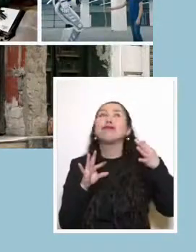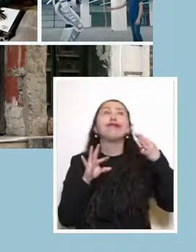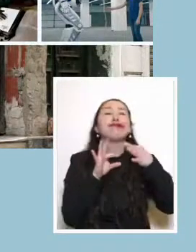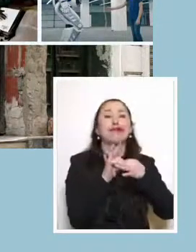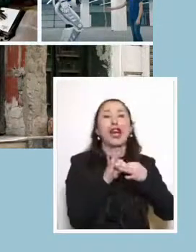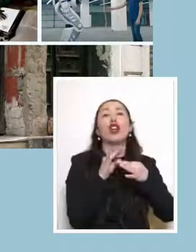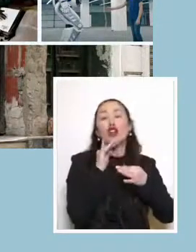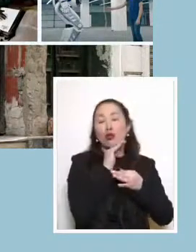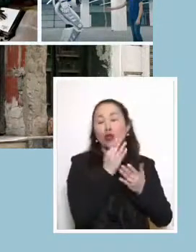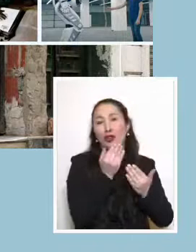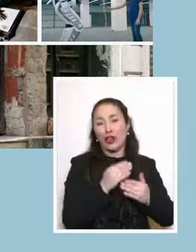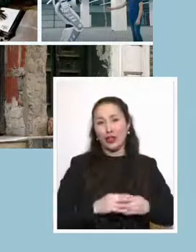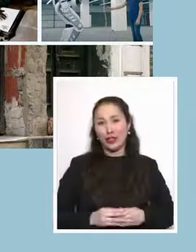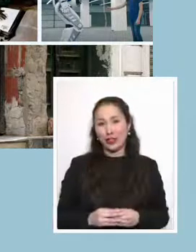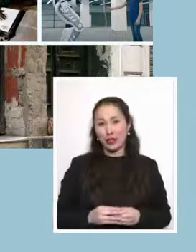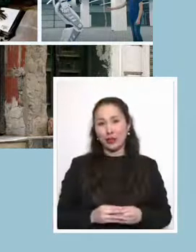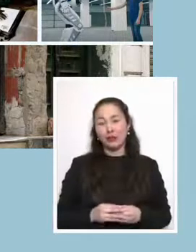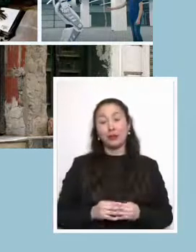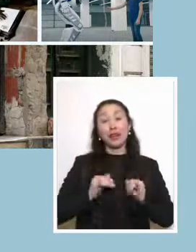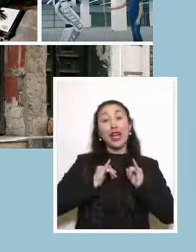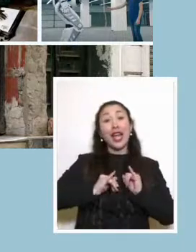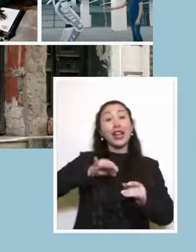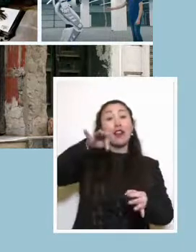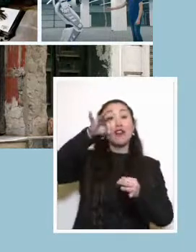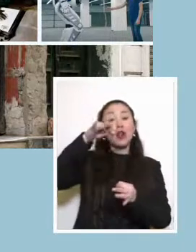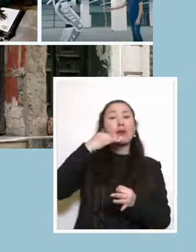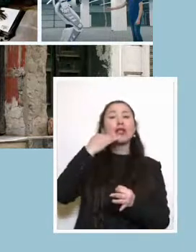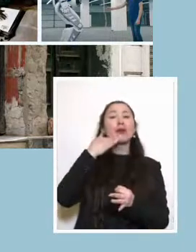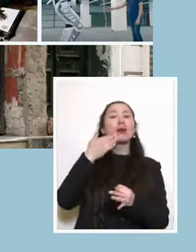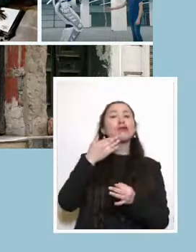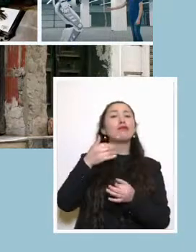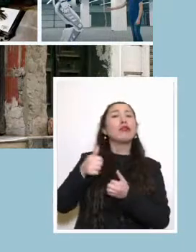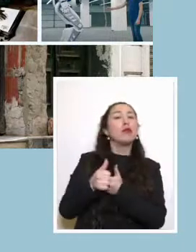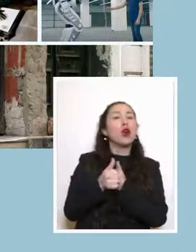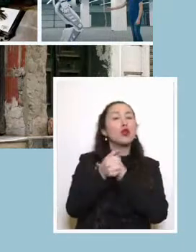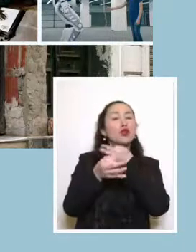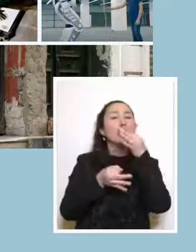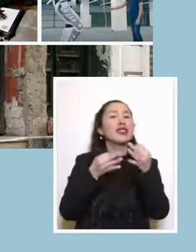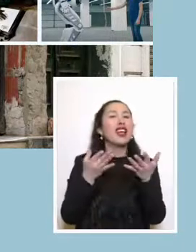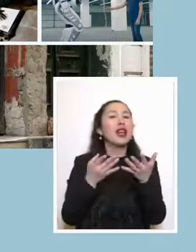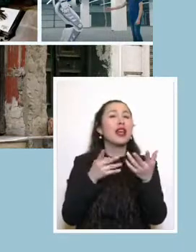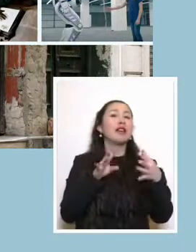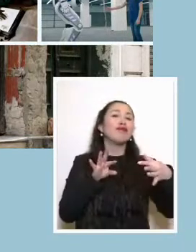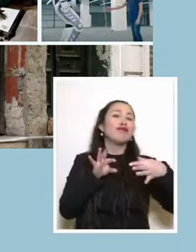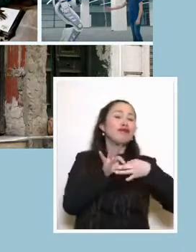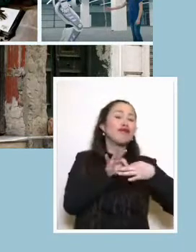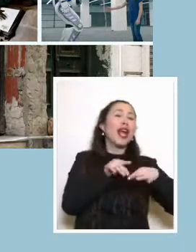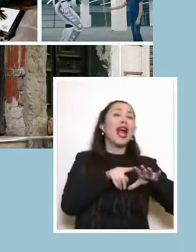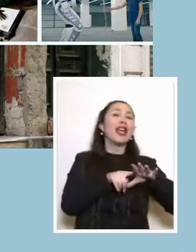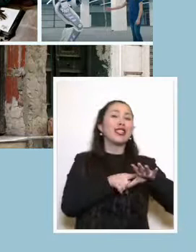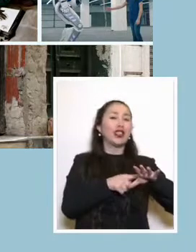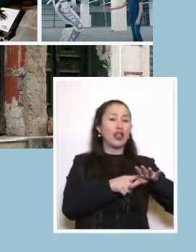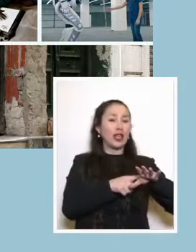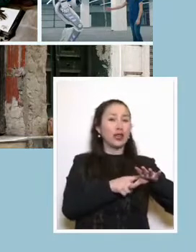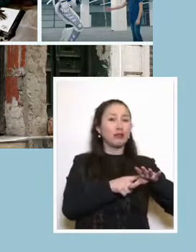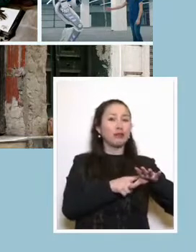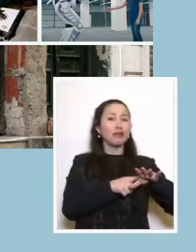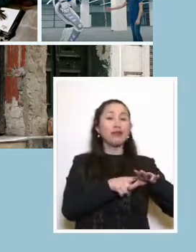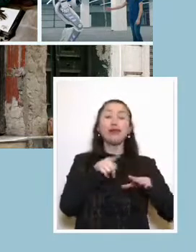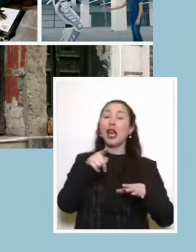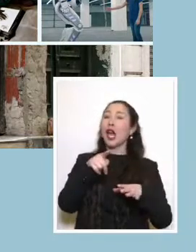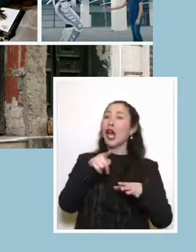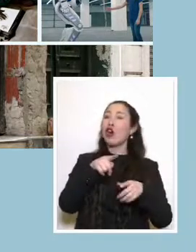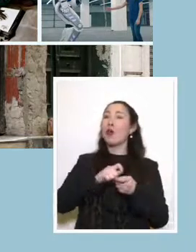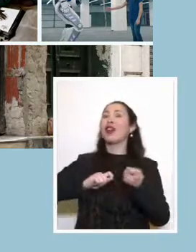tiene recomendaciones con respecto a la tecnología. Agrada la promesa de la